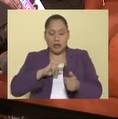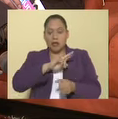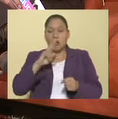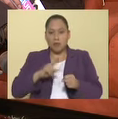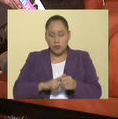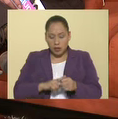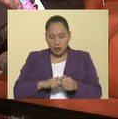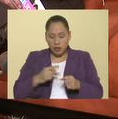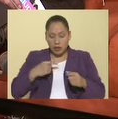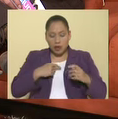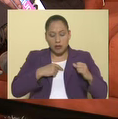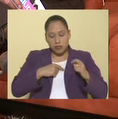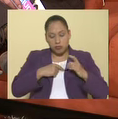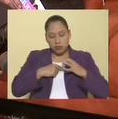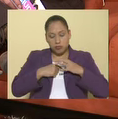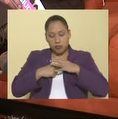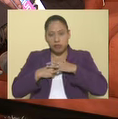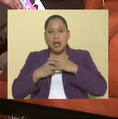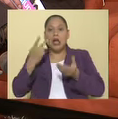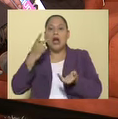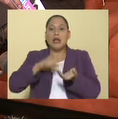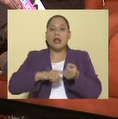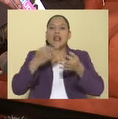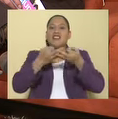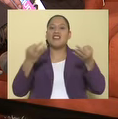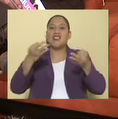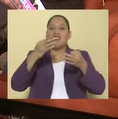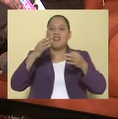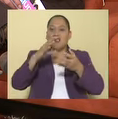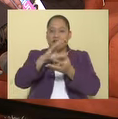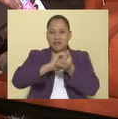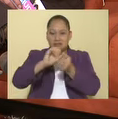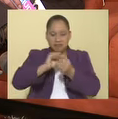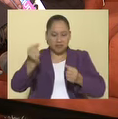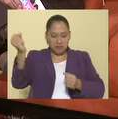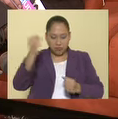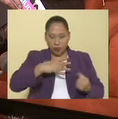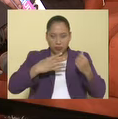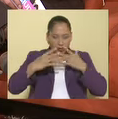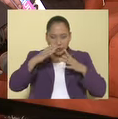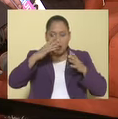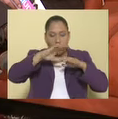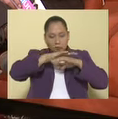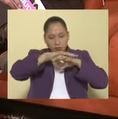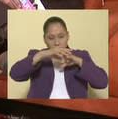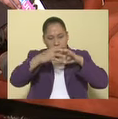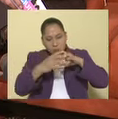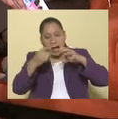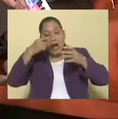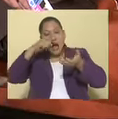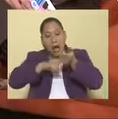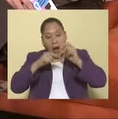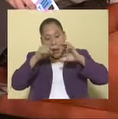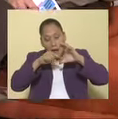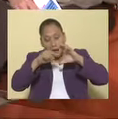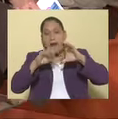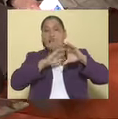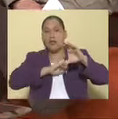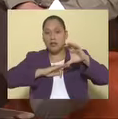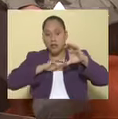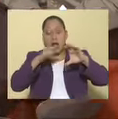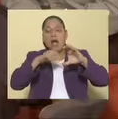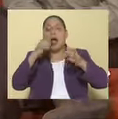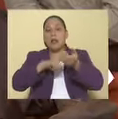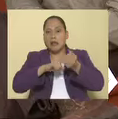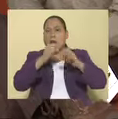van cubriendo con lodo, hasta que llega un momento donde lo que tenemos enfrente es una bola de lodo y no un brillante, ya no